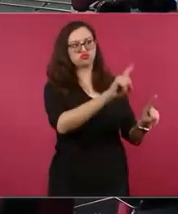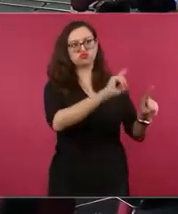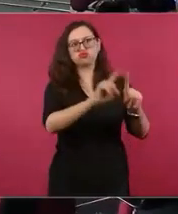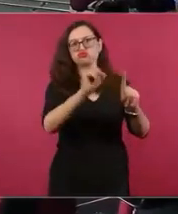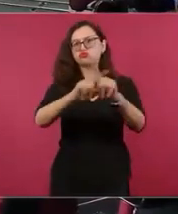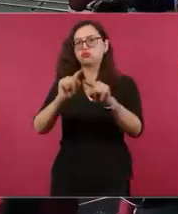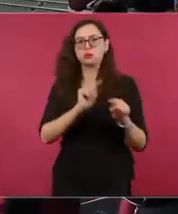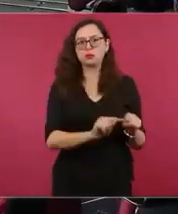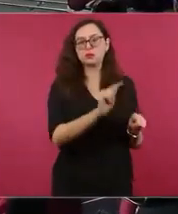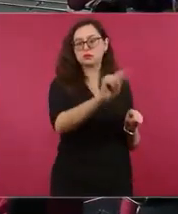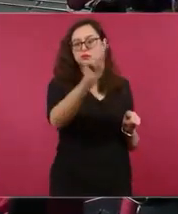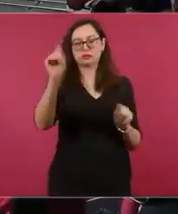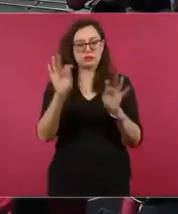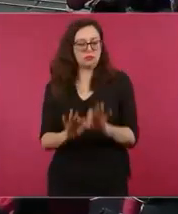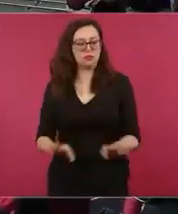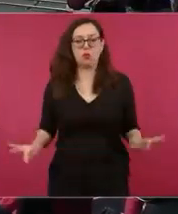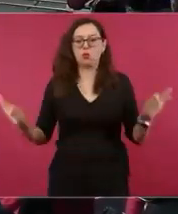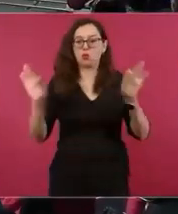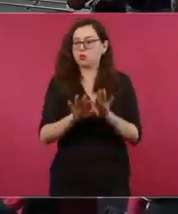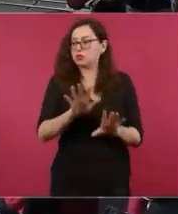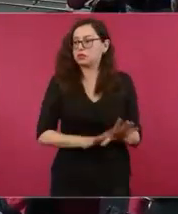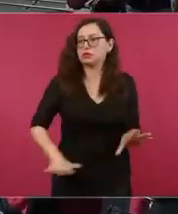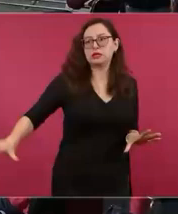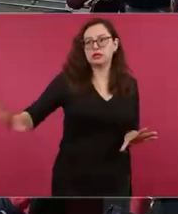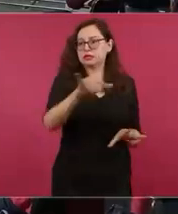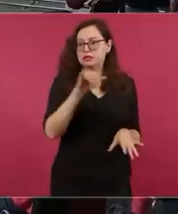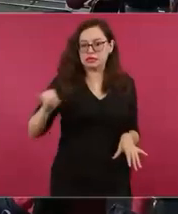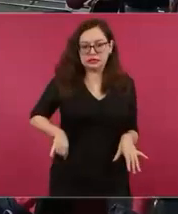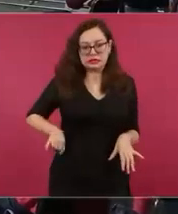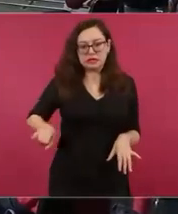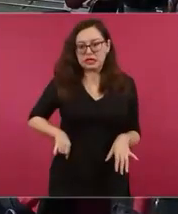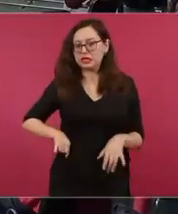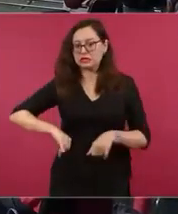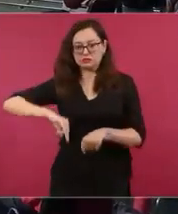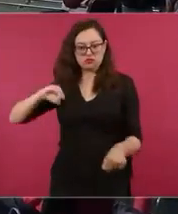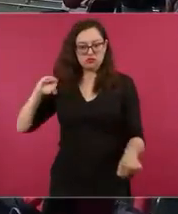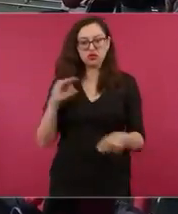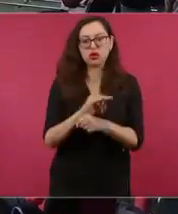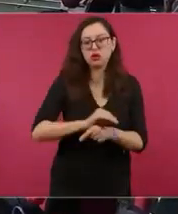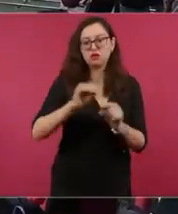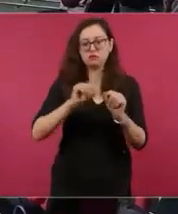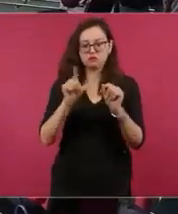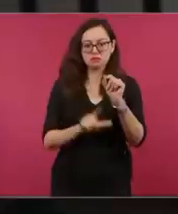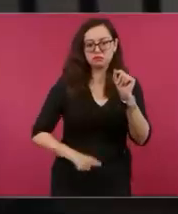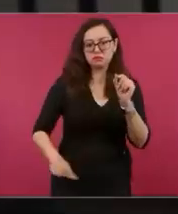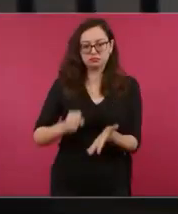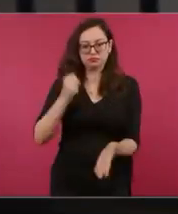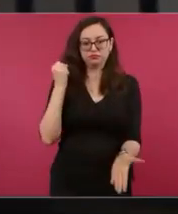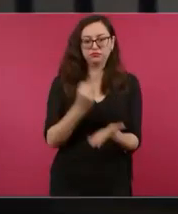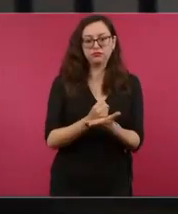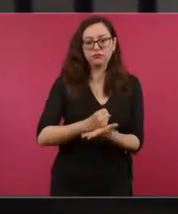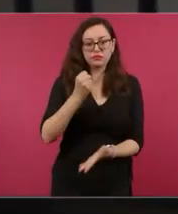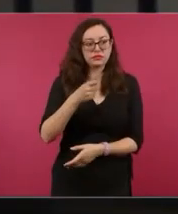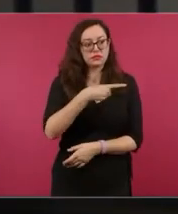asuntos de interés público y de seguridad nacional, para evitar justamente que